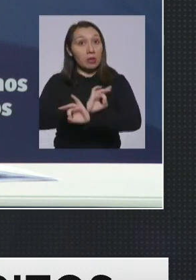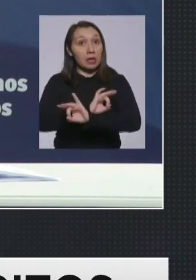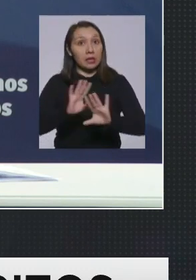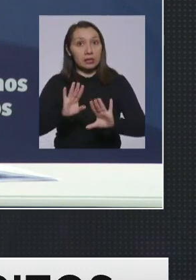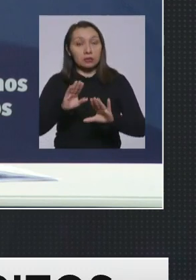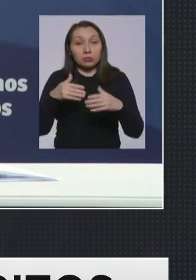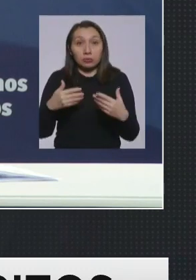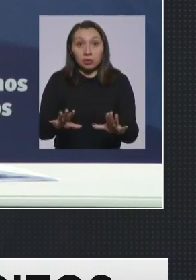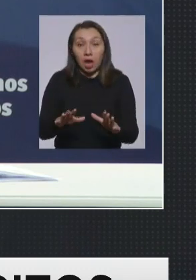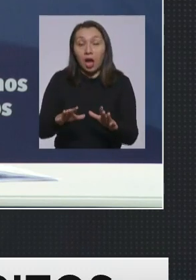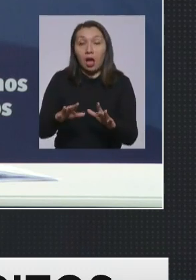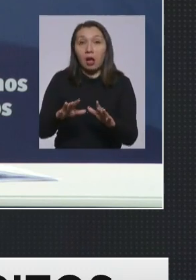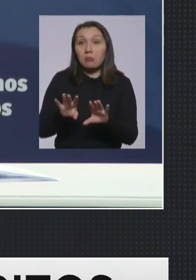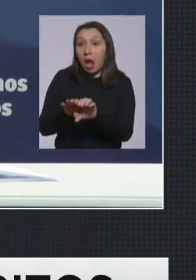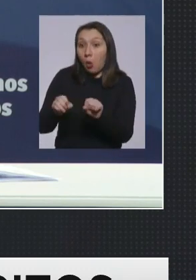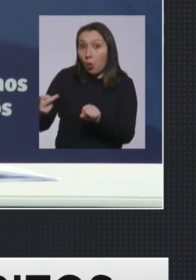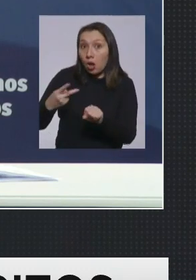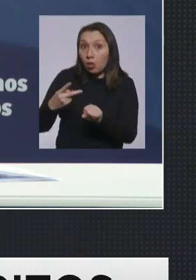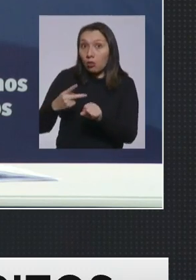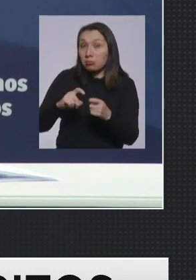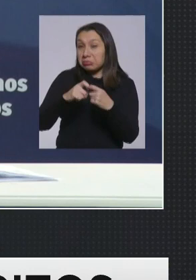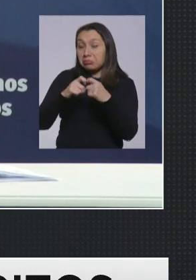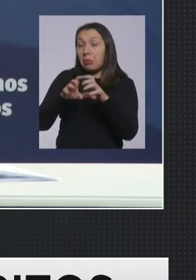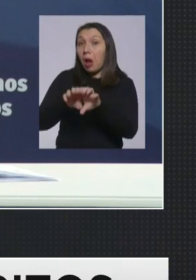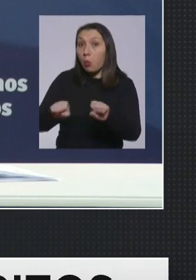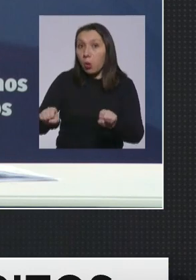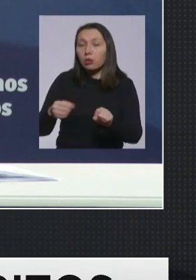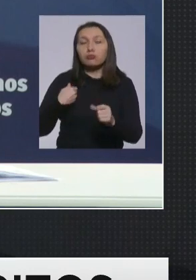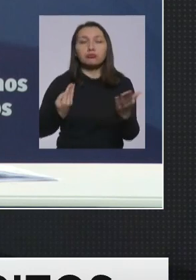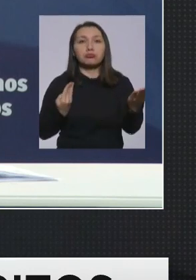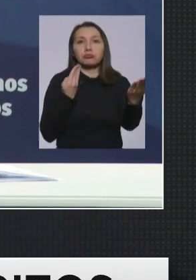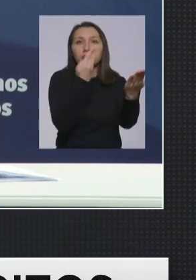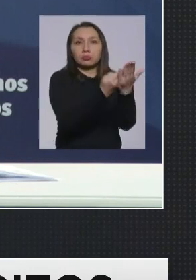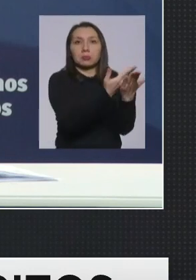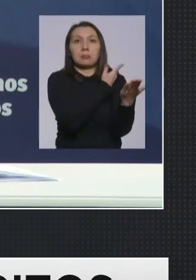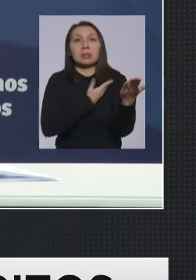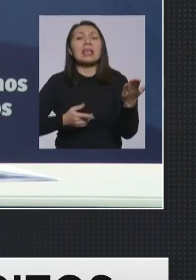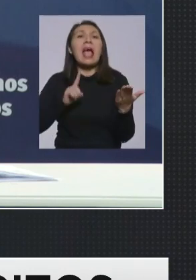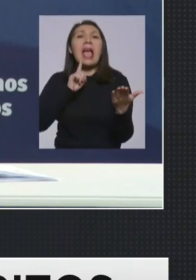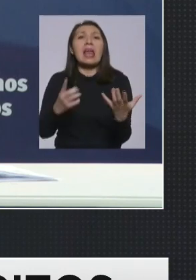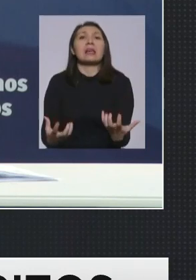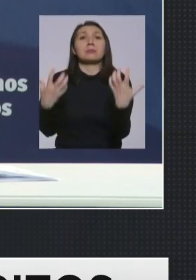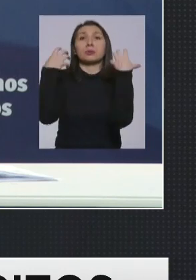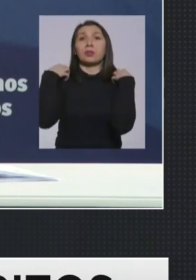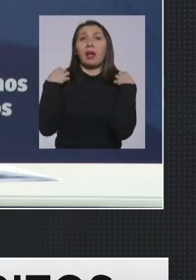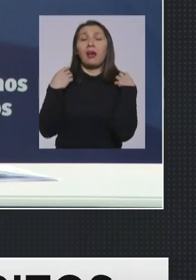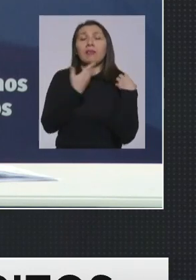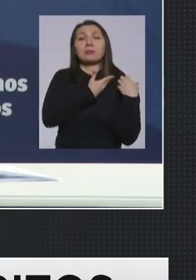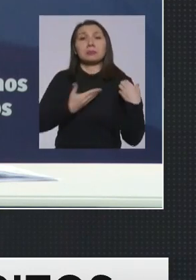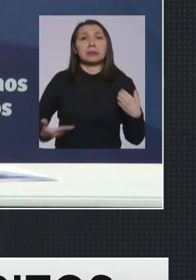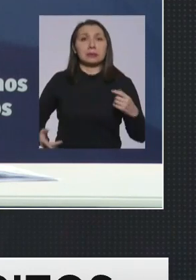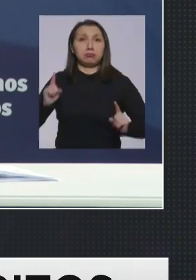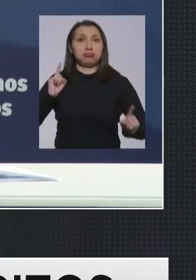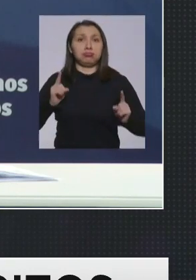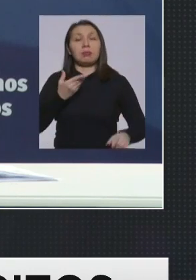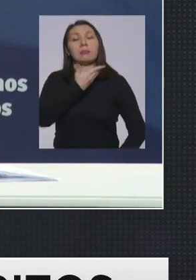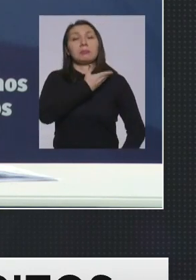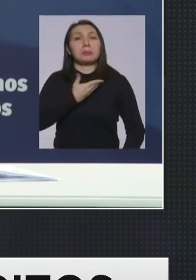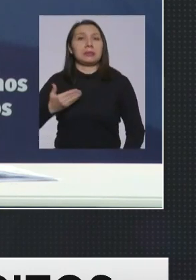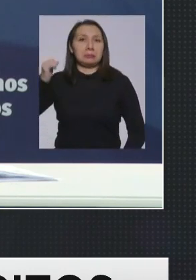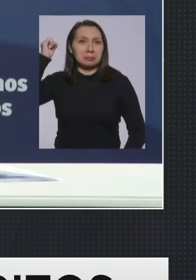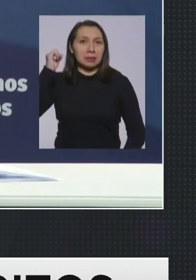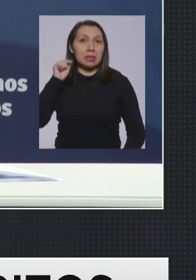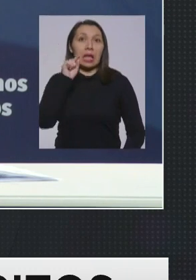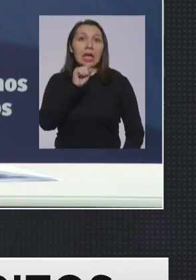que los hayamos acordado yo sólo llevo al presidente pero aquí el que gobierna es el presidente desde el